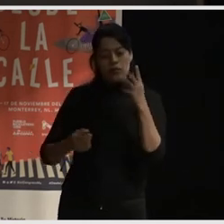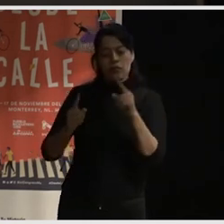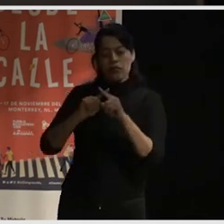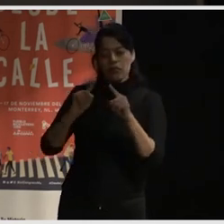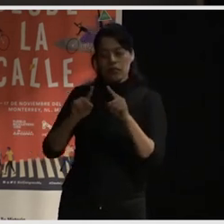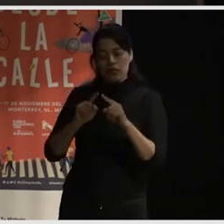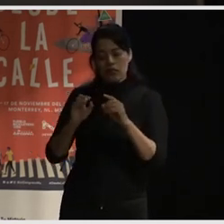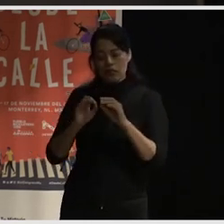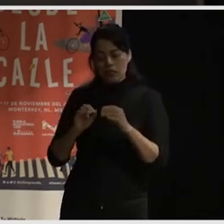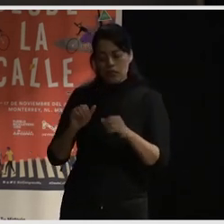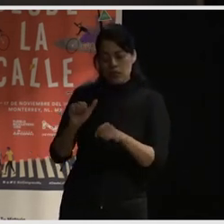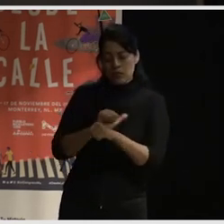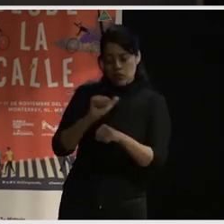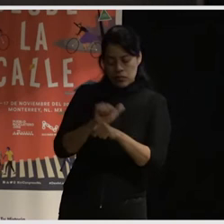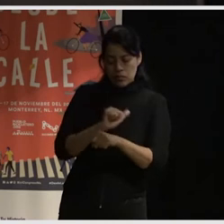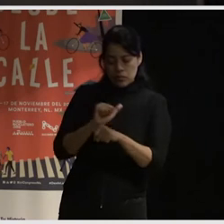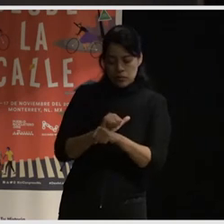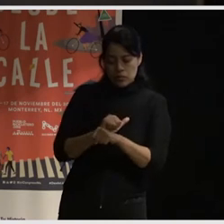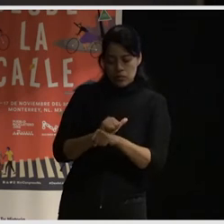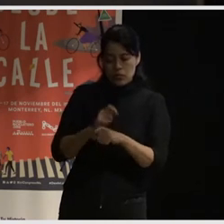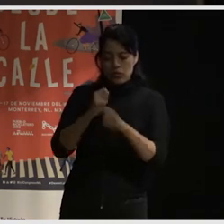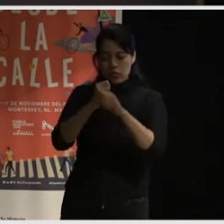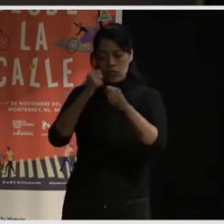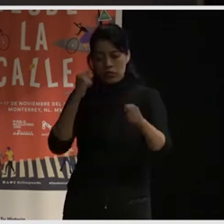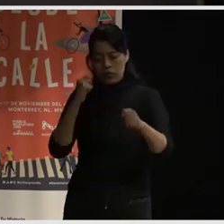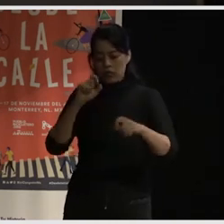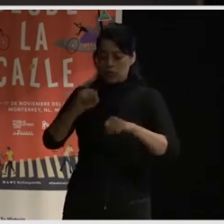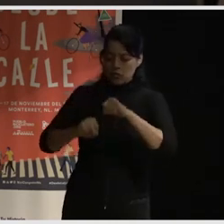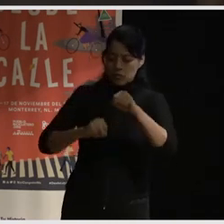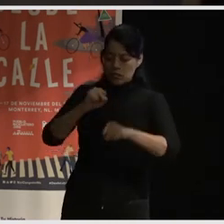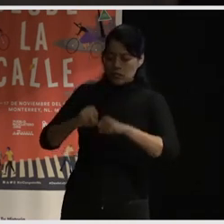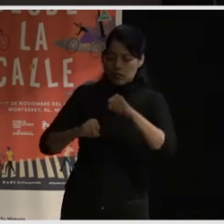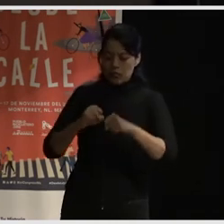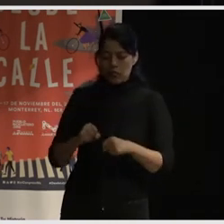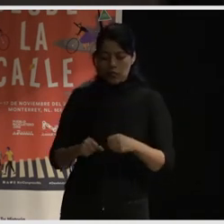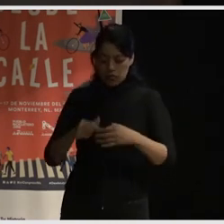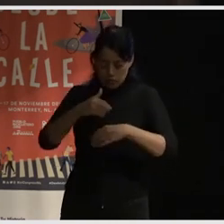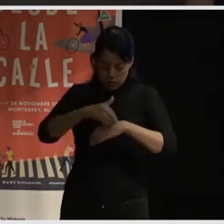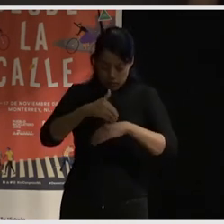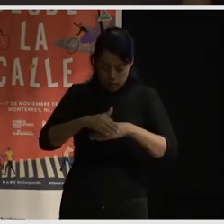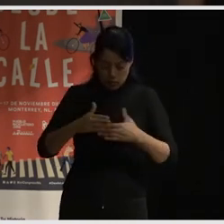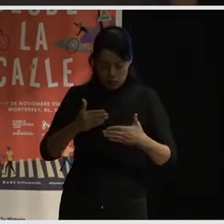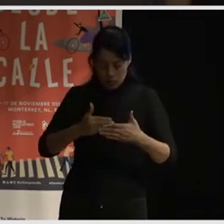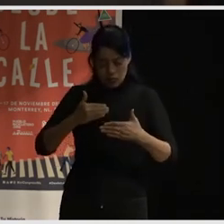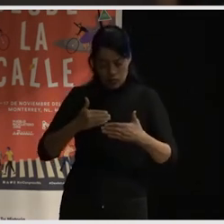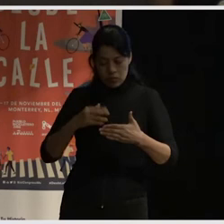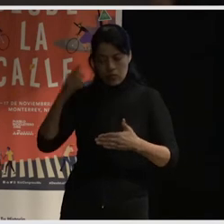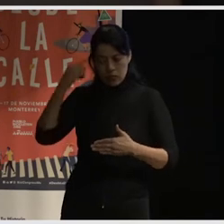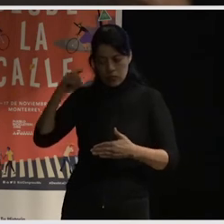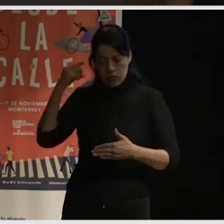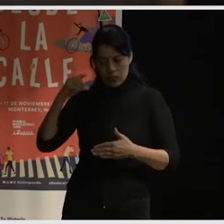transporte automóvil transporte público y bicicleta en los datos preliminares de querétaro